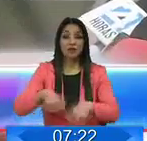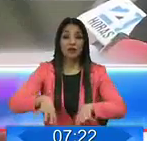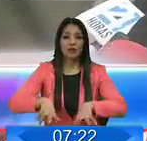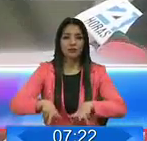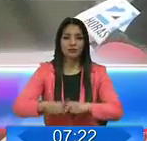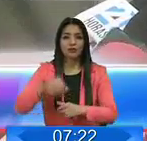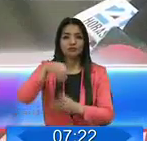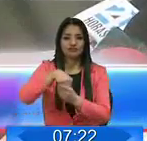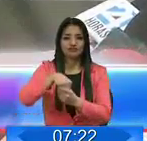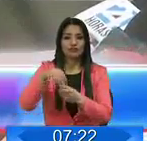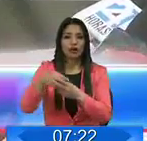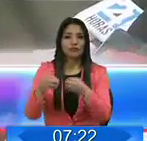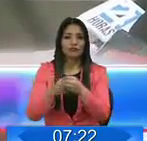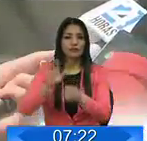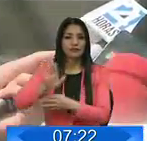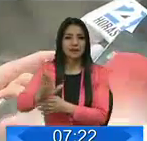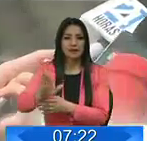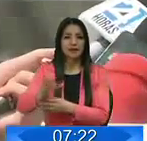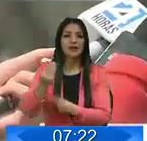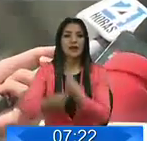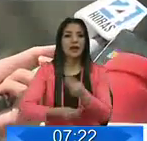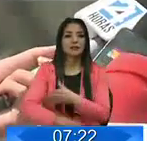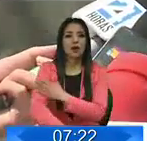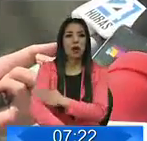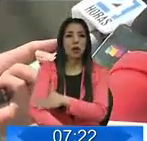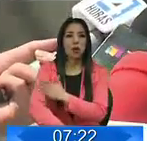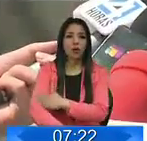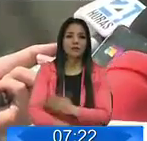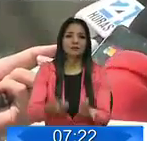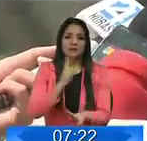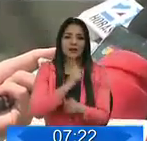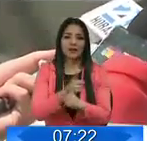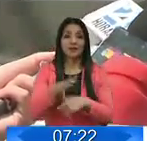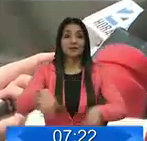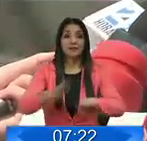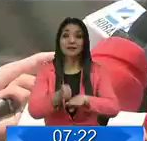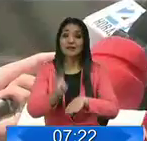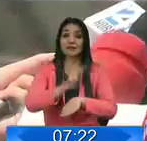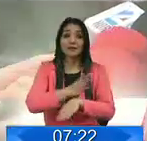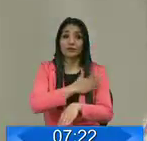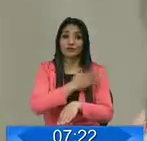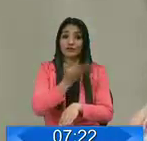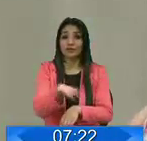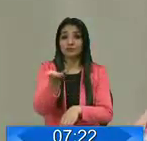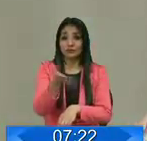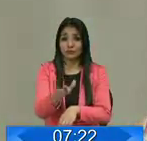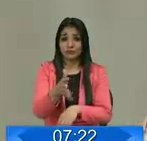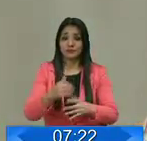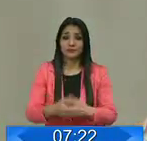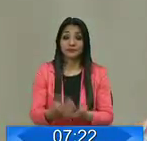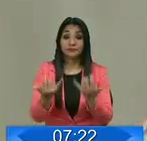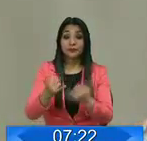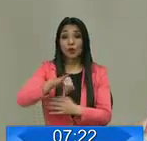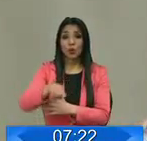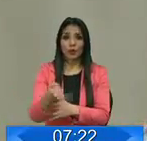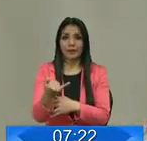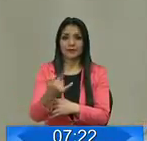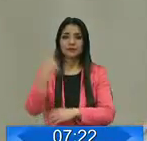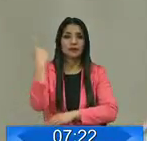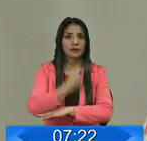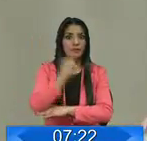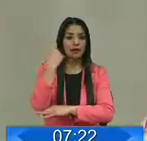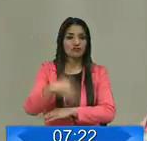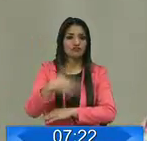del despacho de la legisladora Galarza deja mal parada la institucionalidad de la Asamblea Nacional. Este jueves, día decisivo para